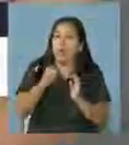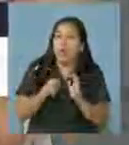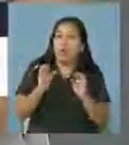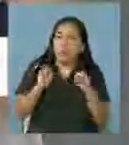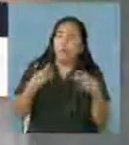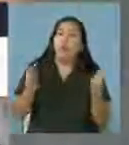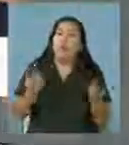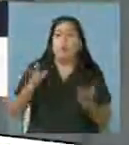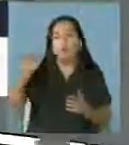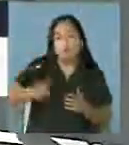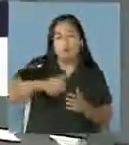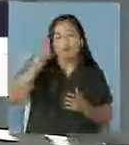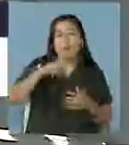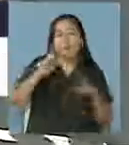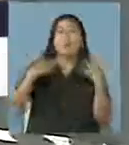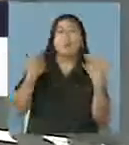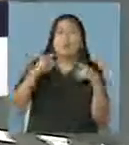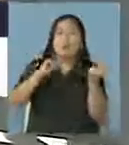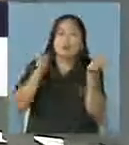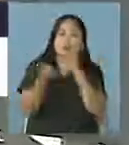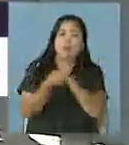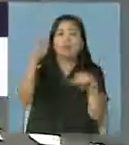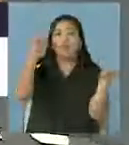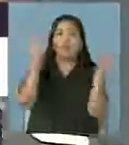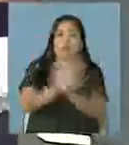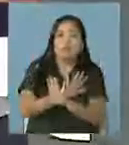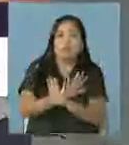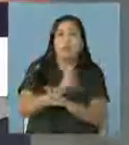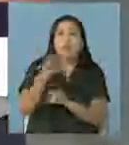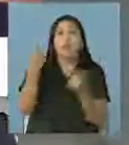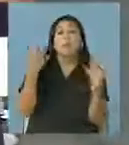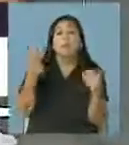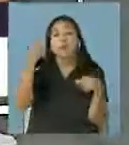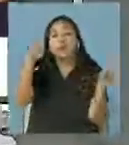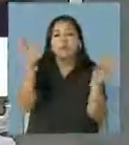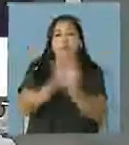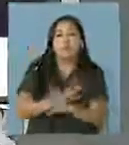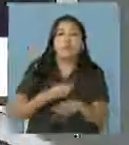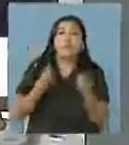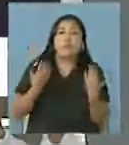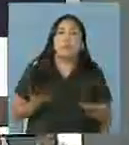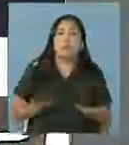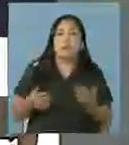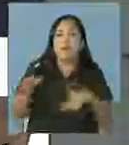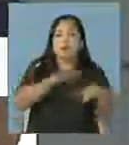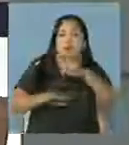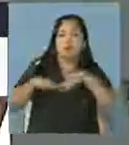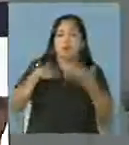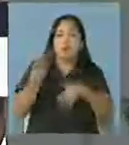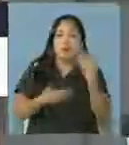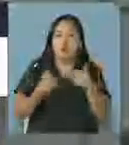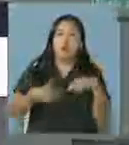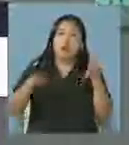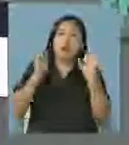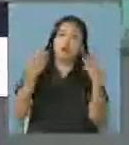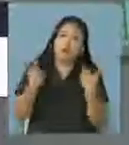lo mejor es ganar para para corregir errores así que bueno creo que para corregir es el tema del juego como te dije antes y bueno